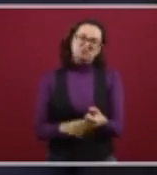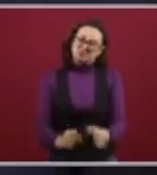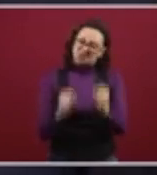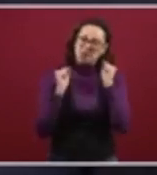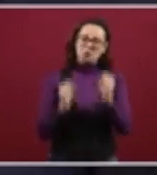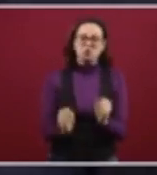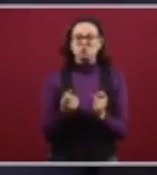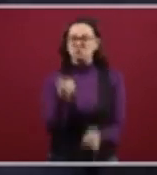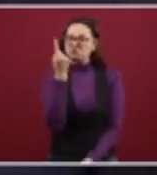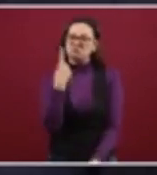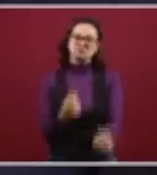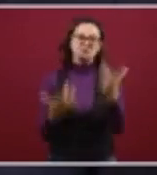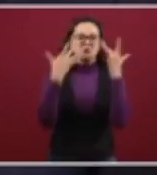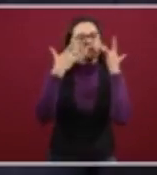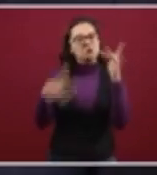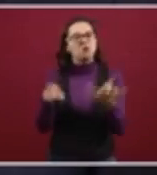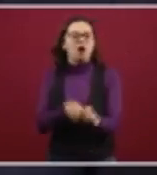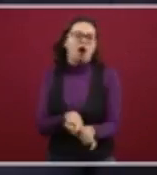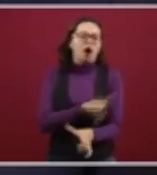traiciones,